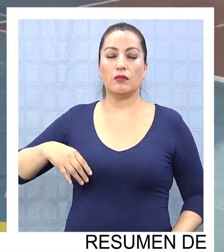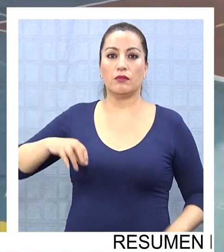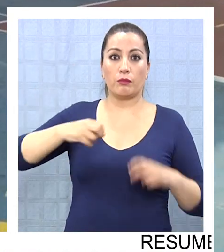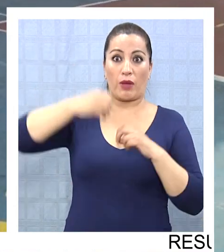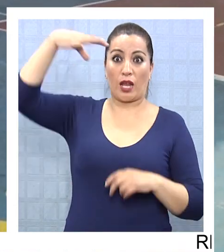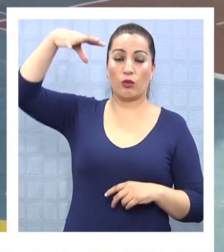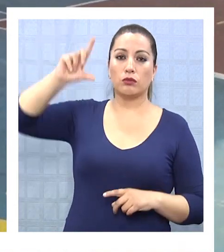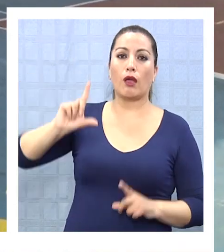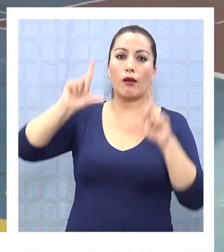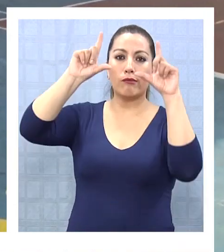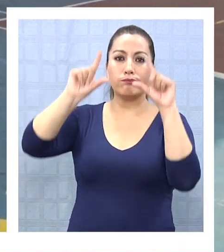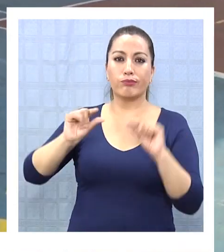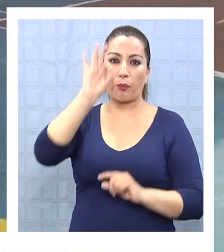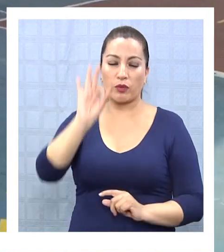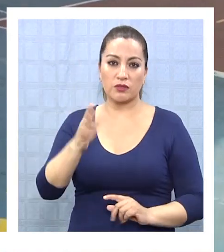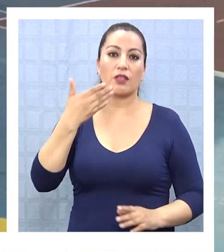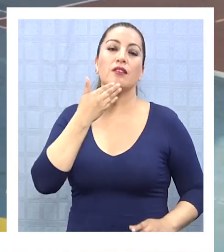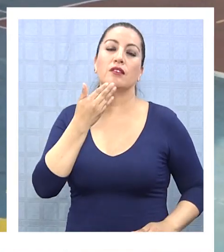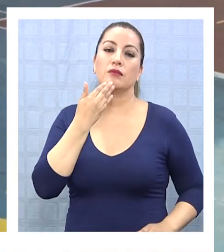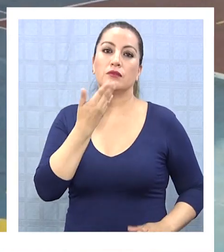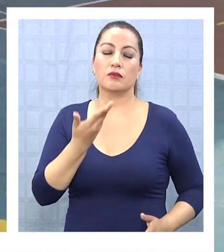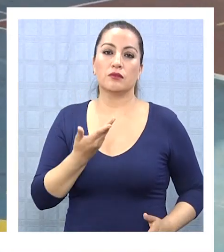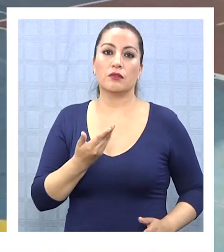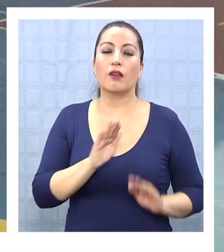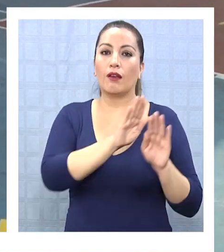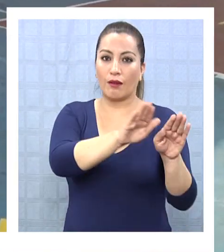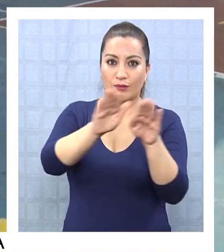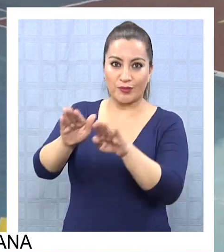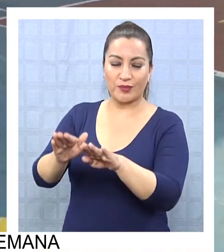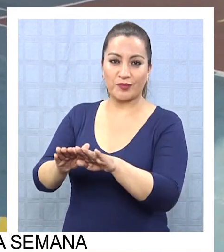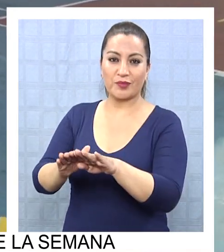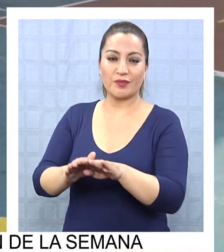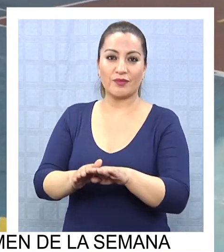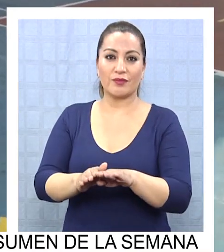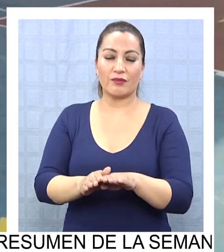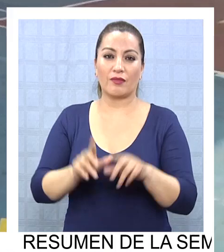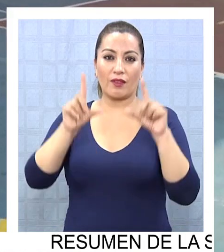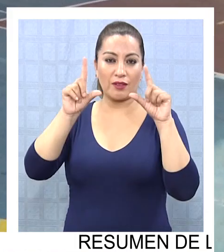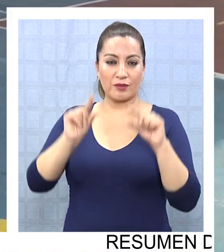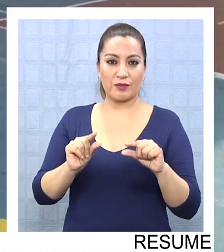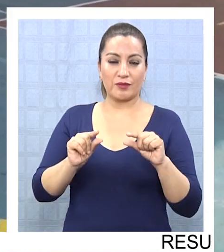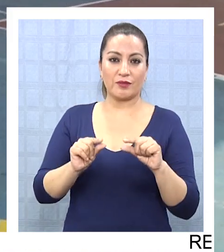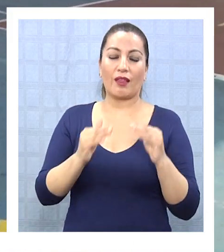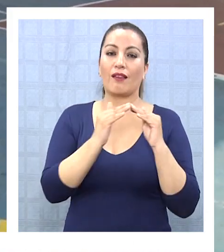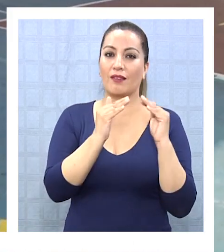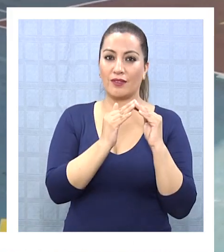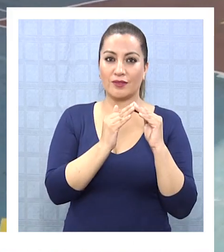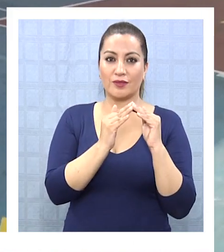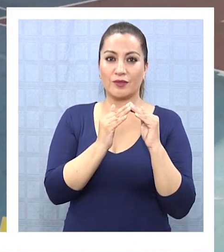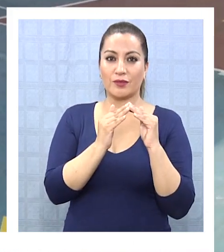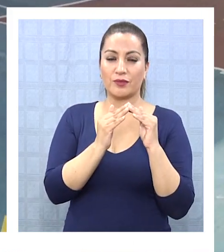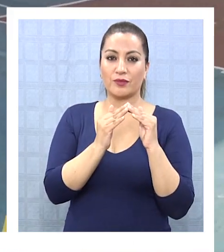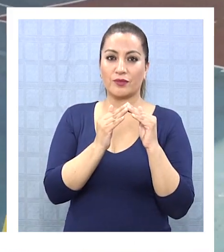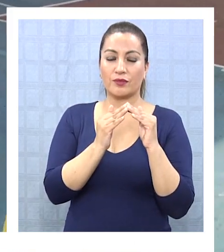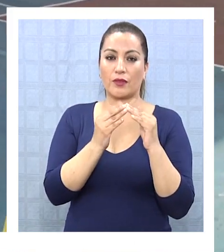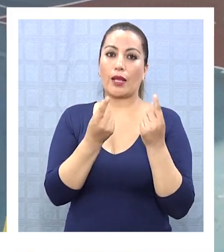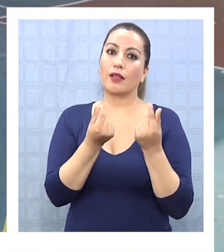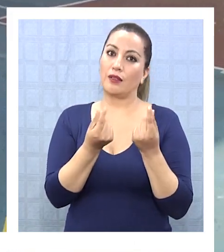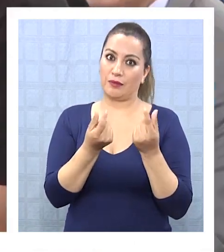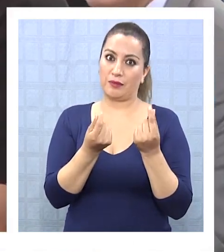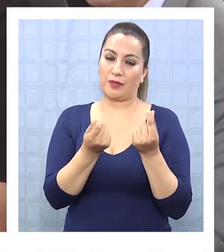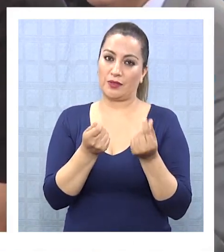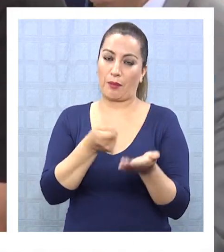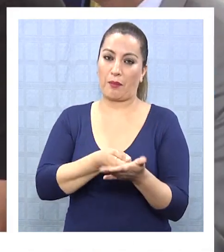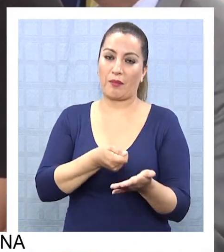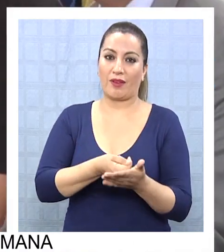y además contribuir también en disminuir en sus hogares el costo de la energía o lo que se gasta en